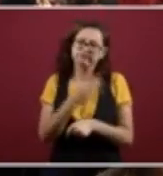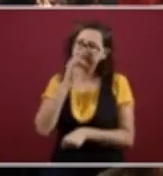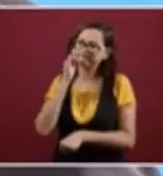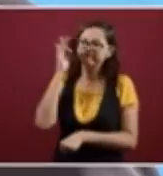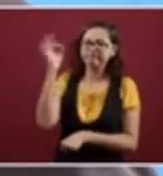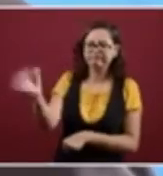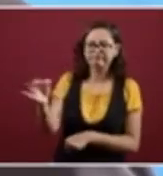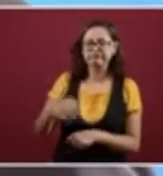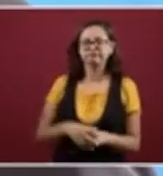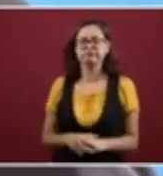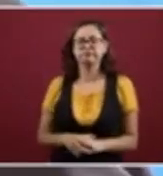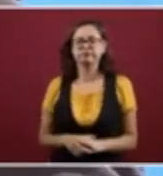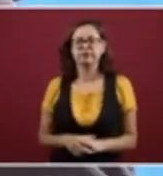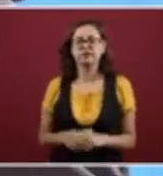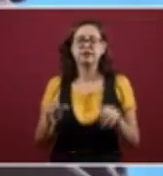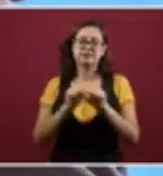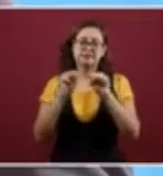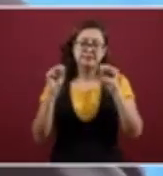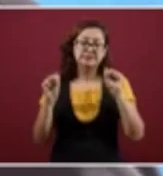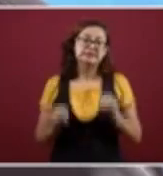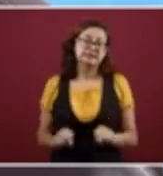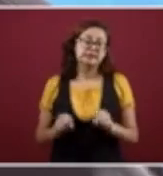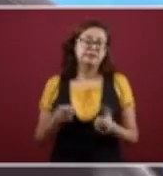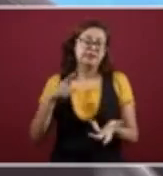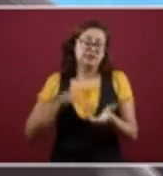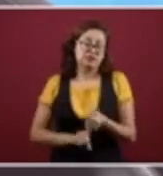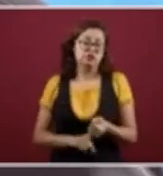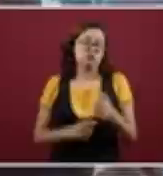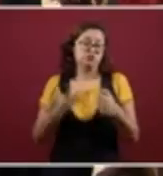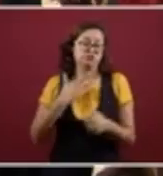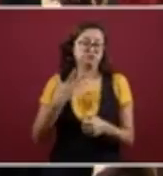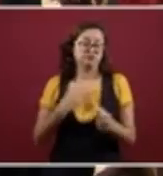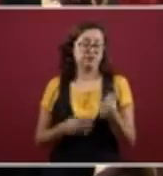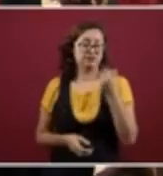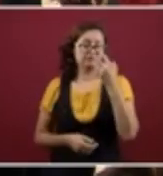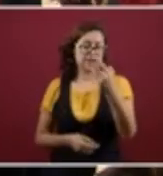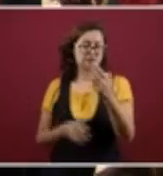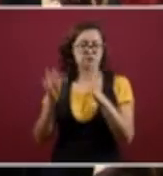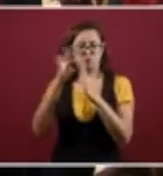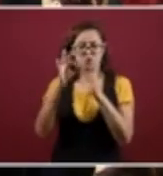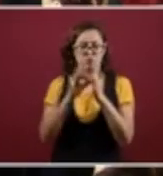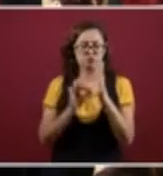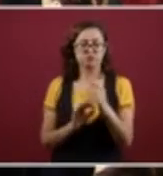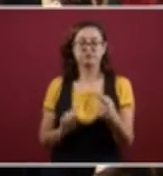tres elementos centrales con los cuales me gustaría concluir. En primer lugar, garantiza la